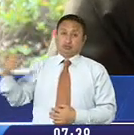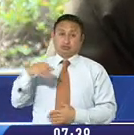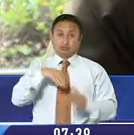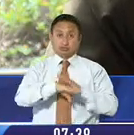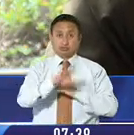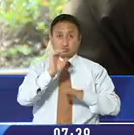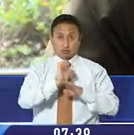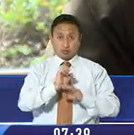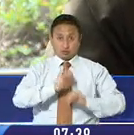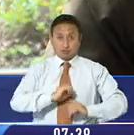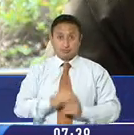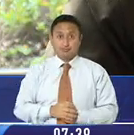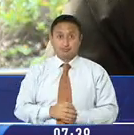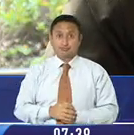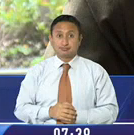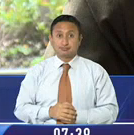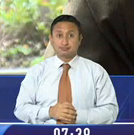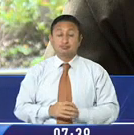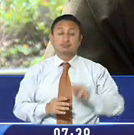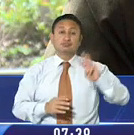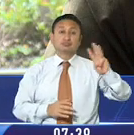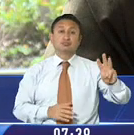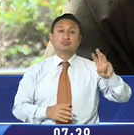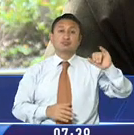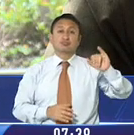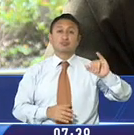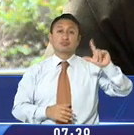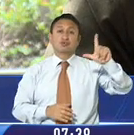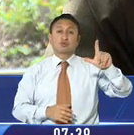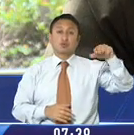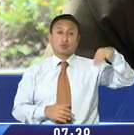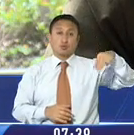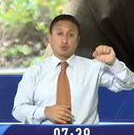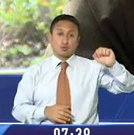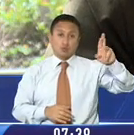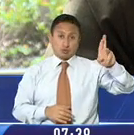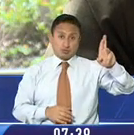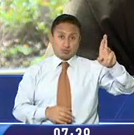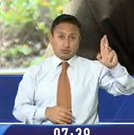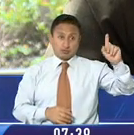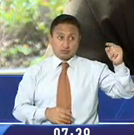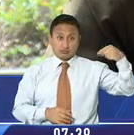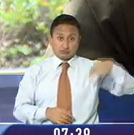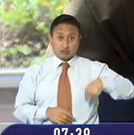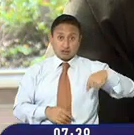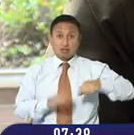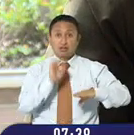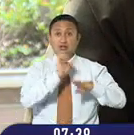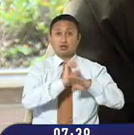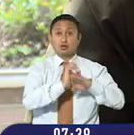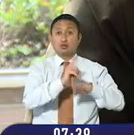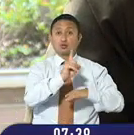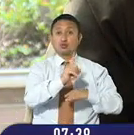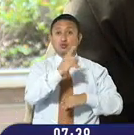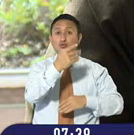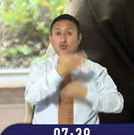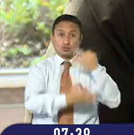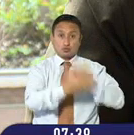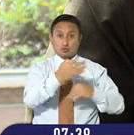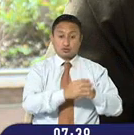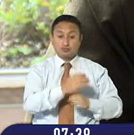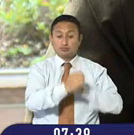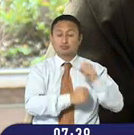el caso de Wilmer Alberto S.P., registró un proceso en el